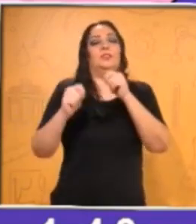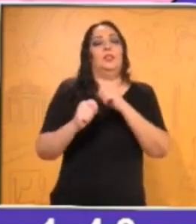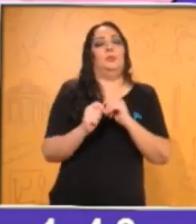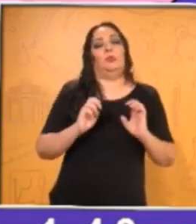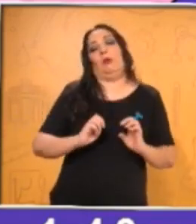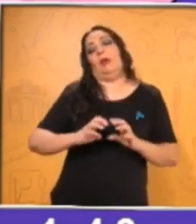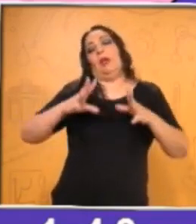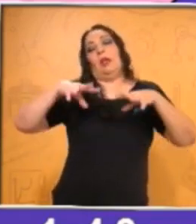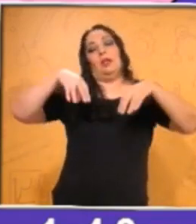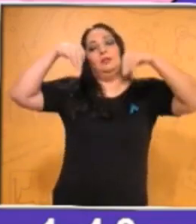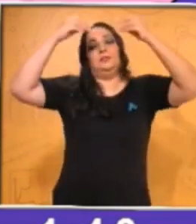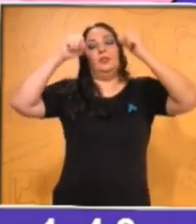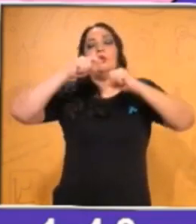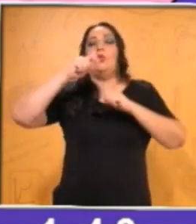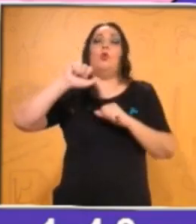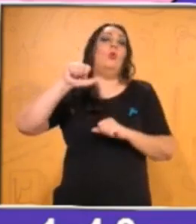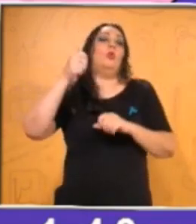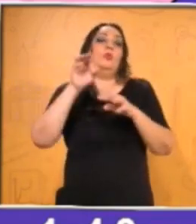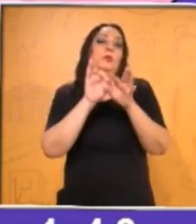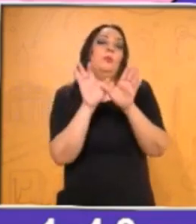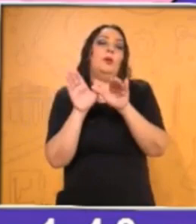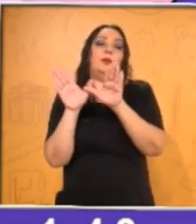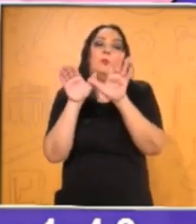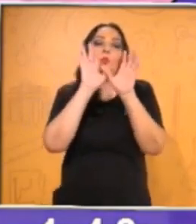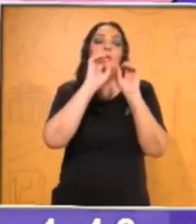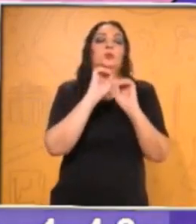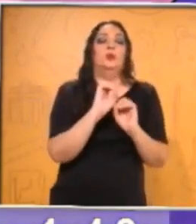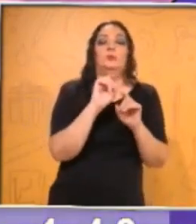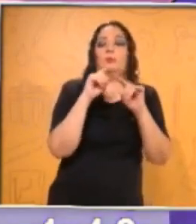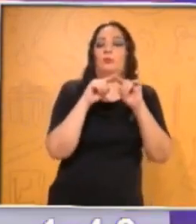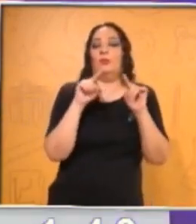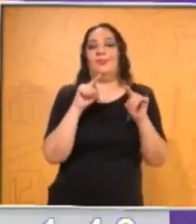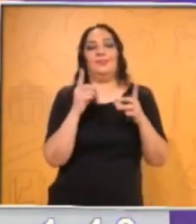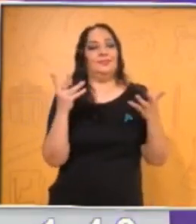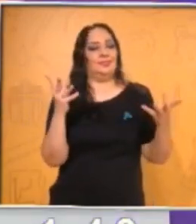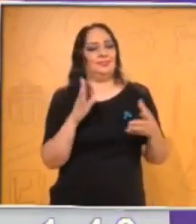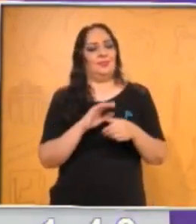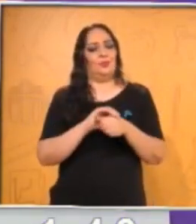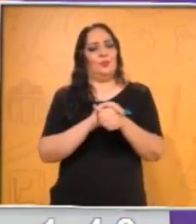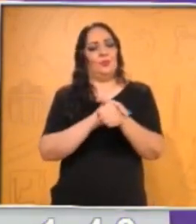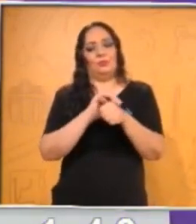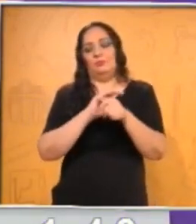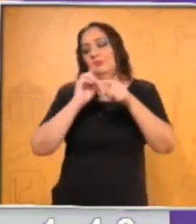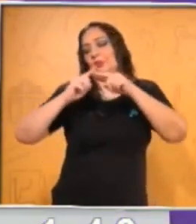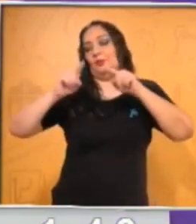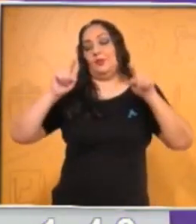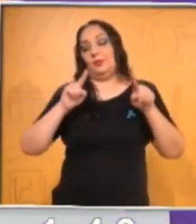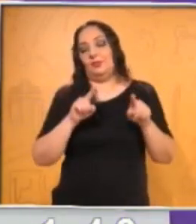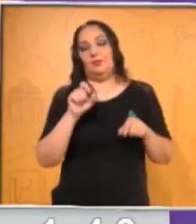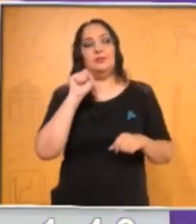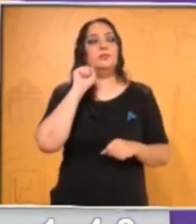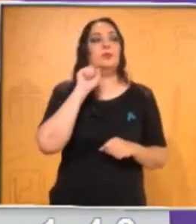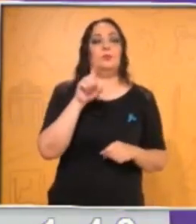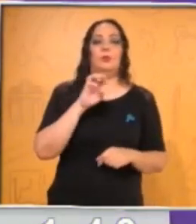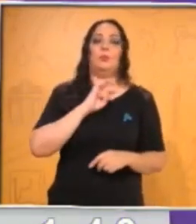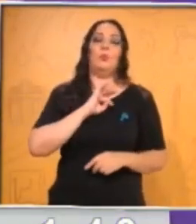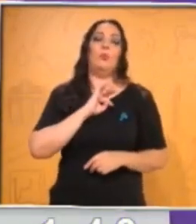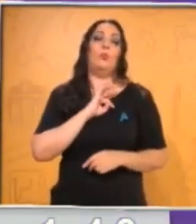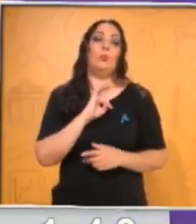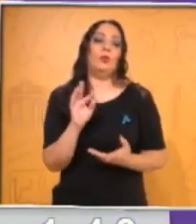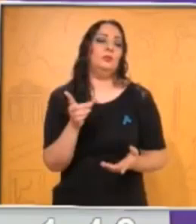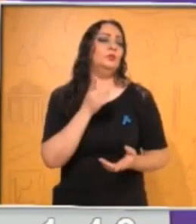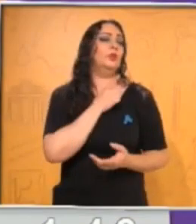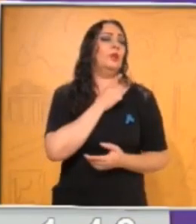castillo, otra mariposa. También hay algunos que forman tortugas y demás. Inclusive pueden no